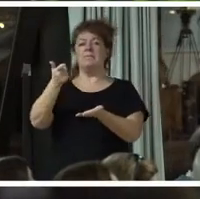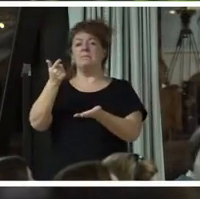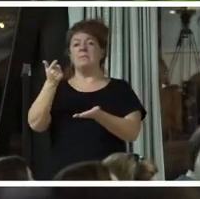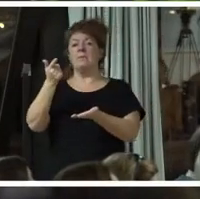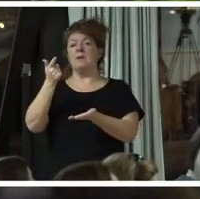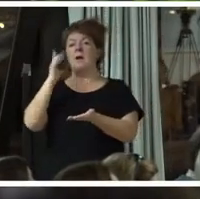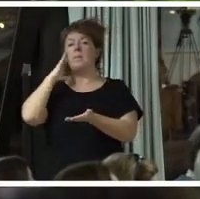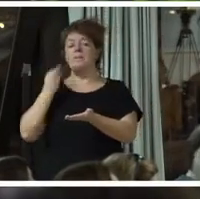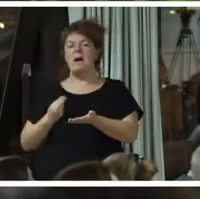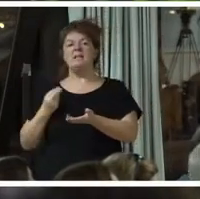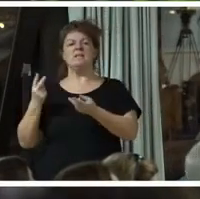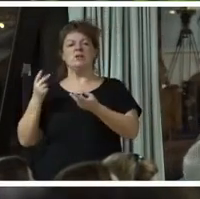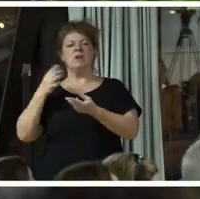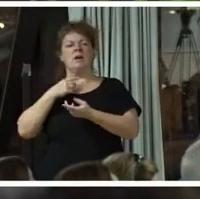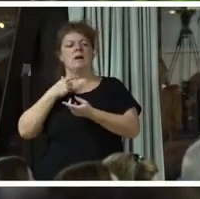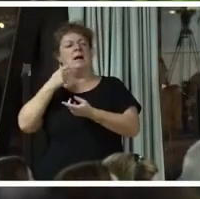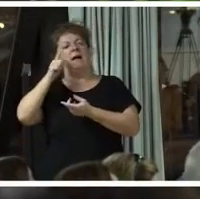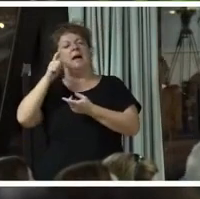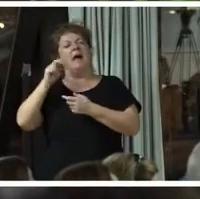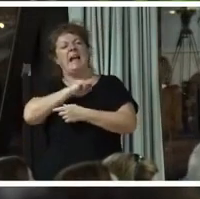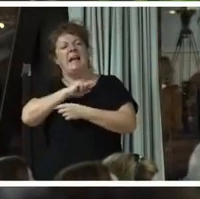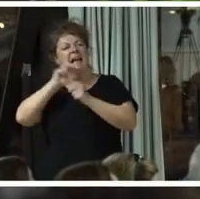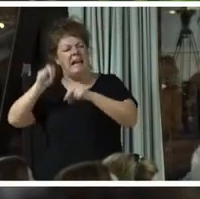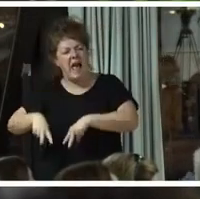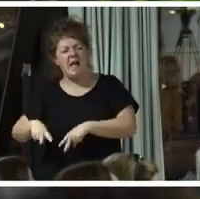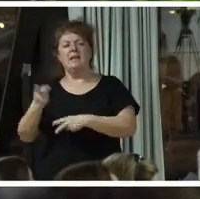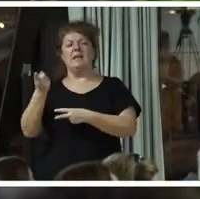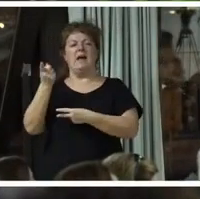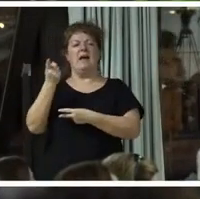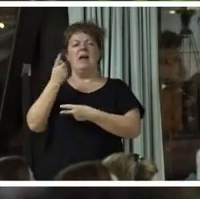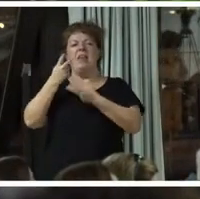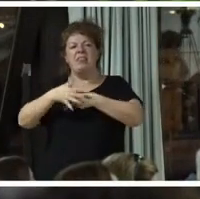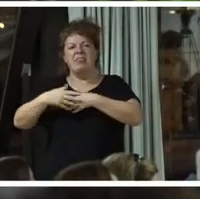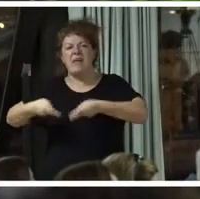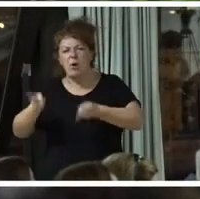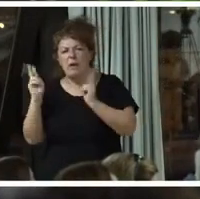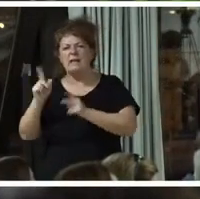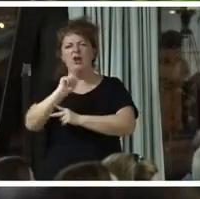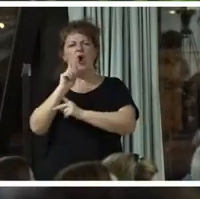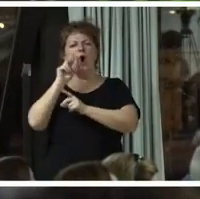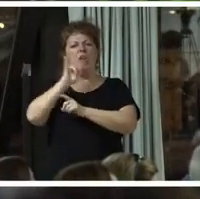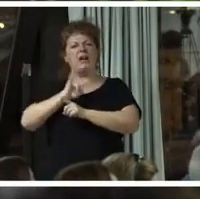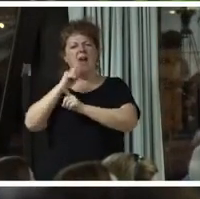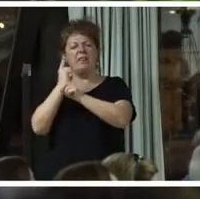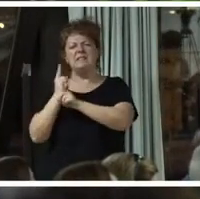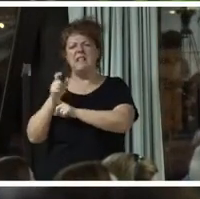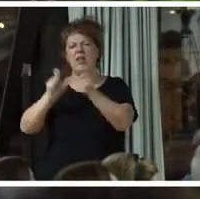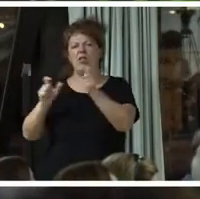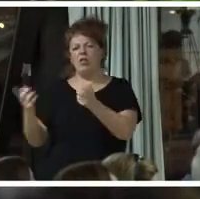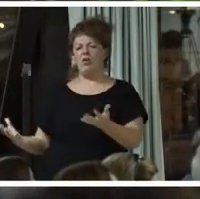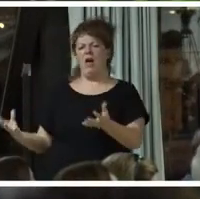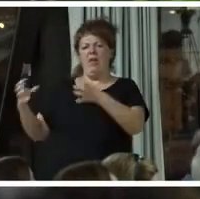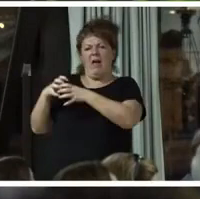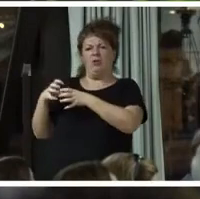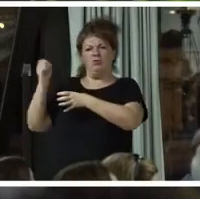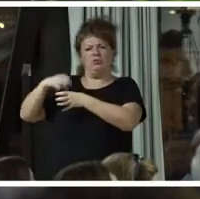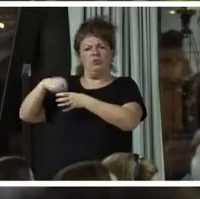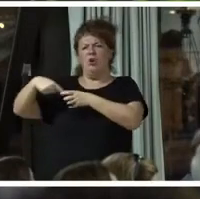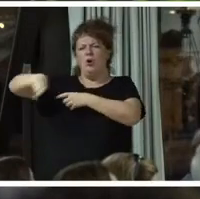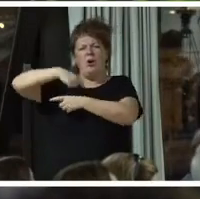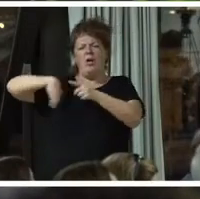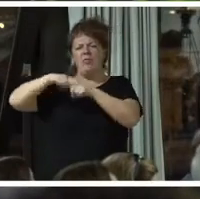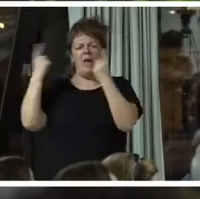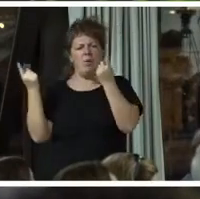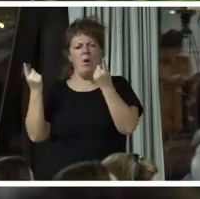laica democrática no racista en la que tengan cabida todas y todos los ciudadanos sin distinción